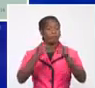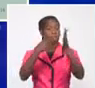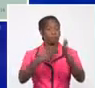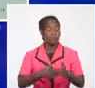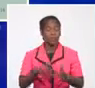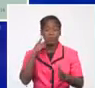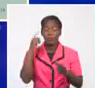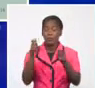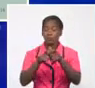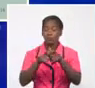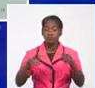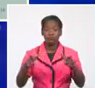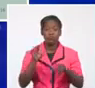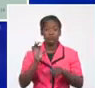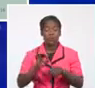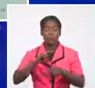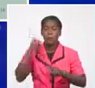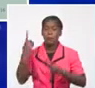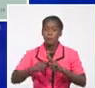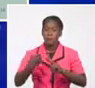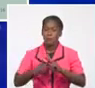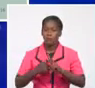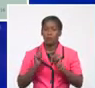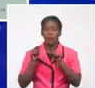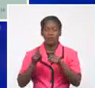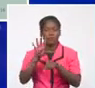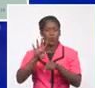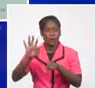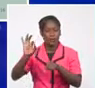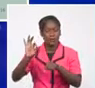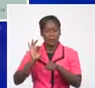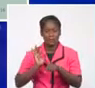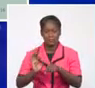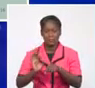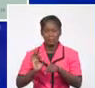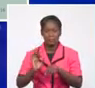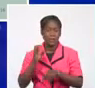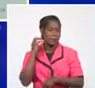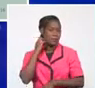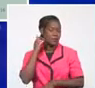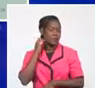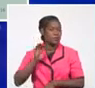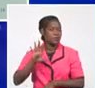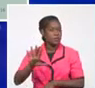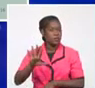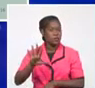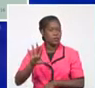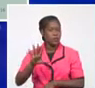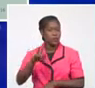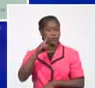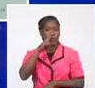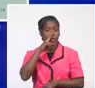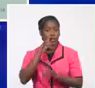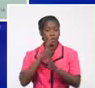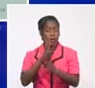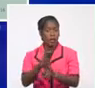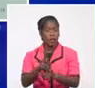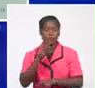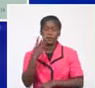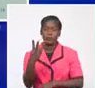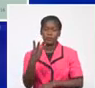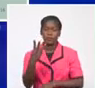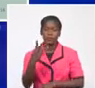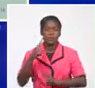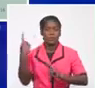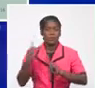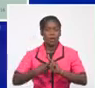mayor transmisión, que es Bayamo, con 40, Manzanillo con 5, Niquero con 3, Yara y Iguaní